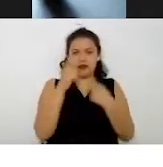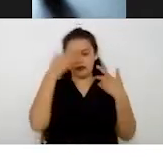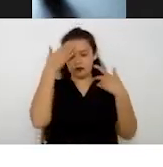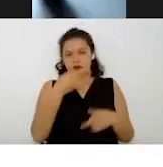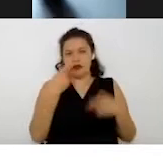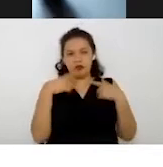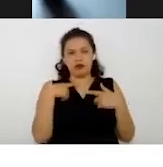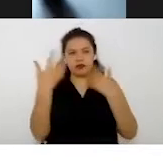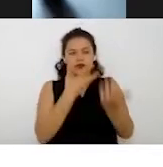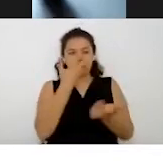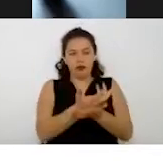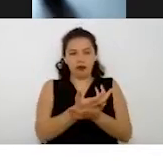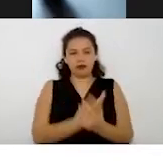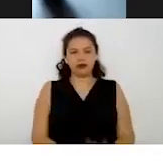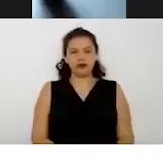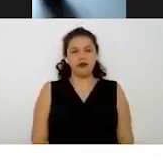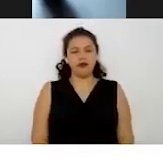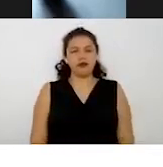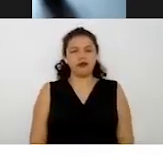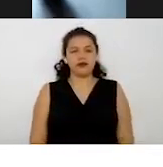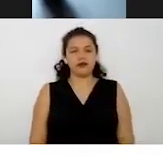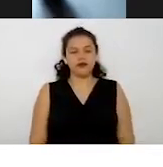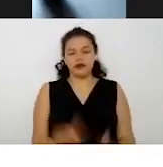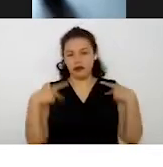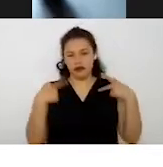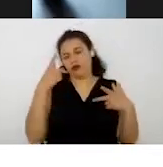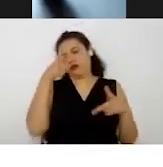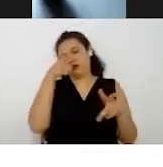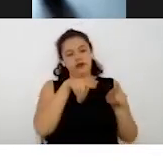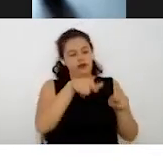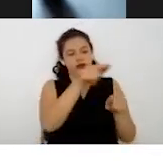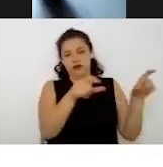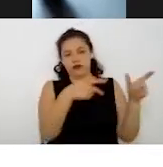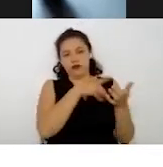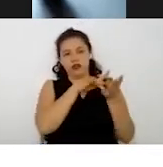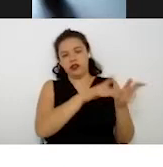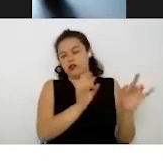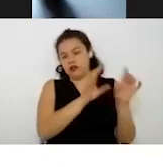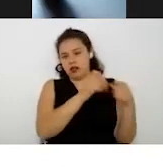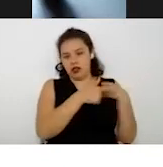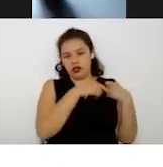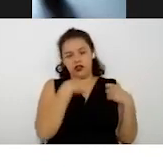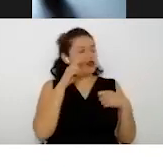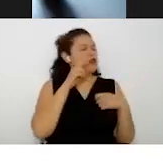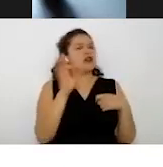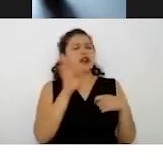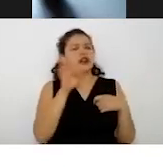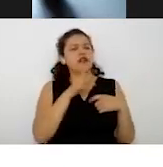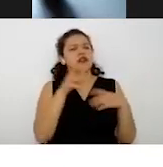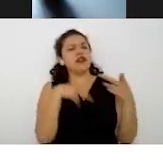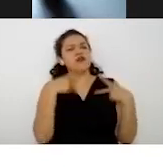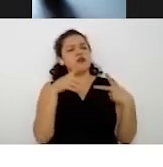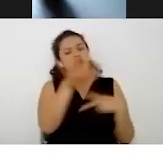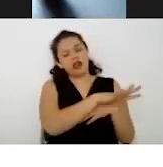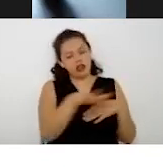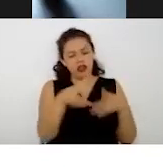víctima, yo voy a ayudar a la víctima en X situación. Yo veo que a lo mejor está recostada en el suelo, está tirada,